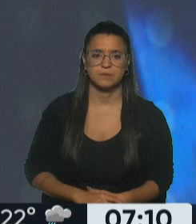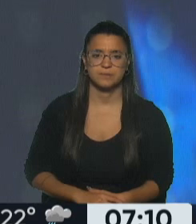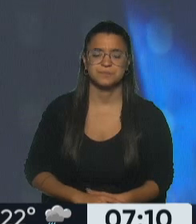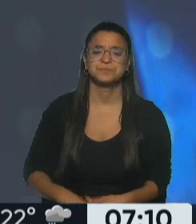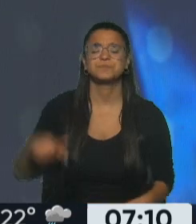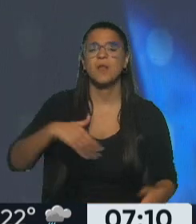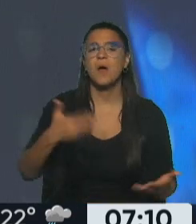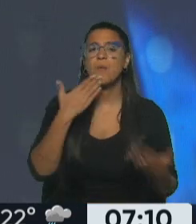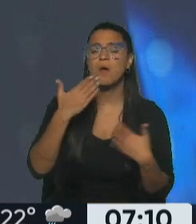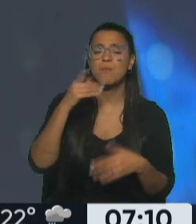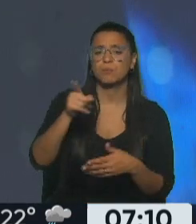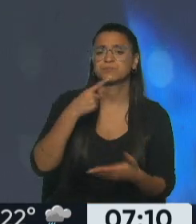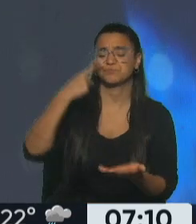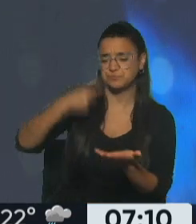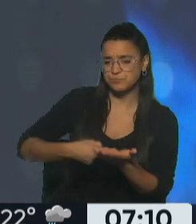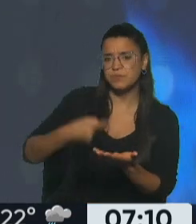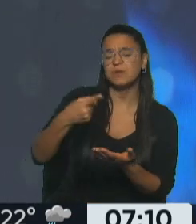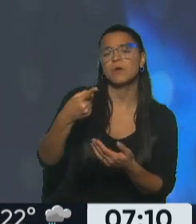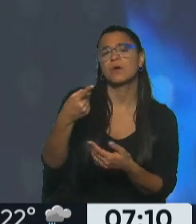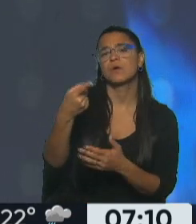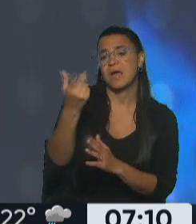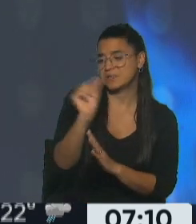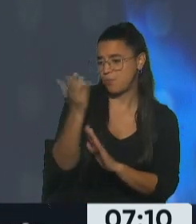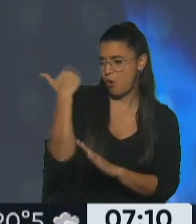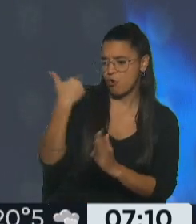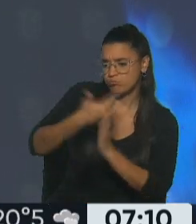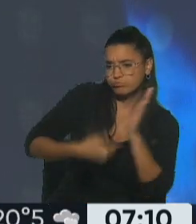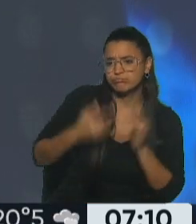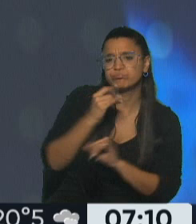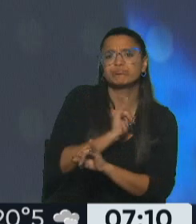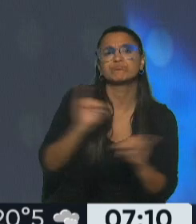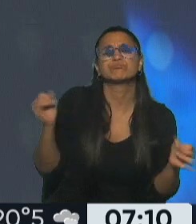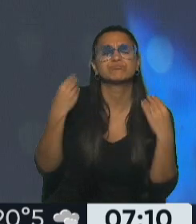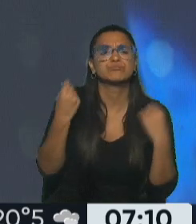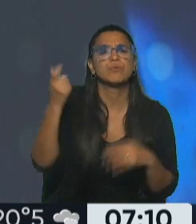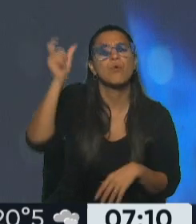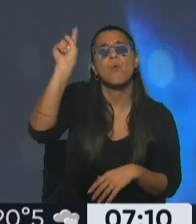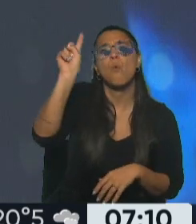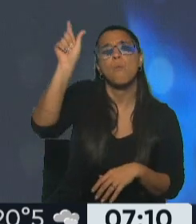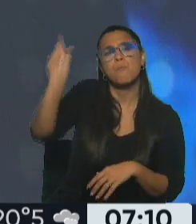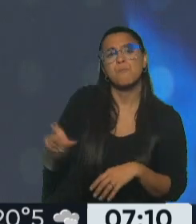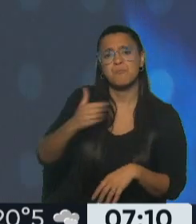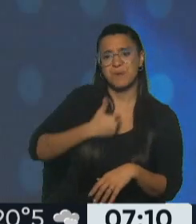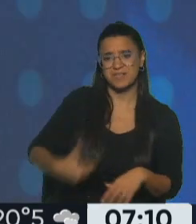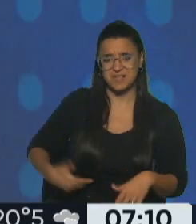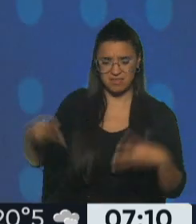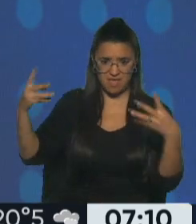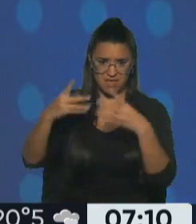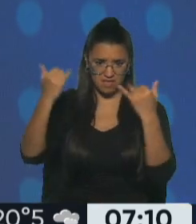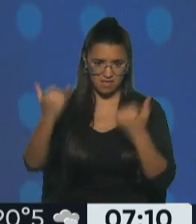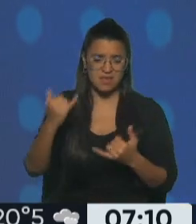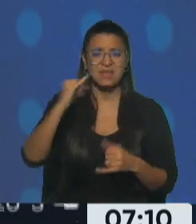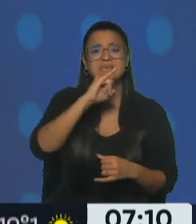y Hablamos ahora de una declaración que tuvo lugar en las últimas horas y que involucra a uno de los presidentes que está en guerra se trata de